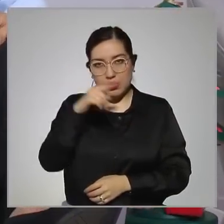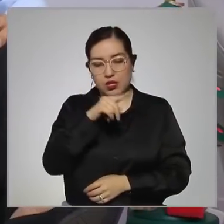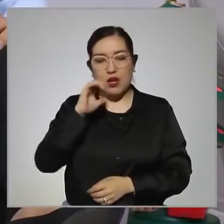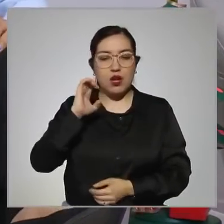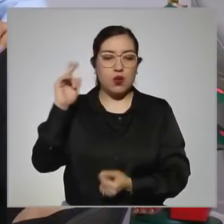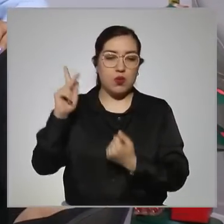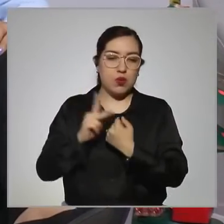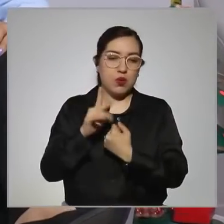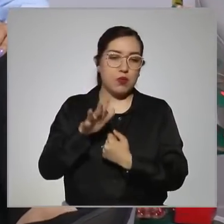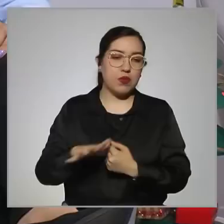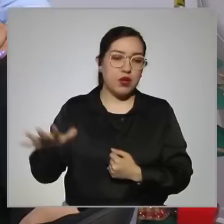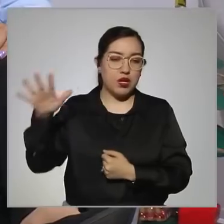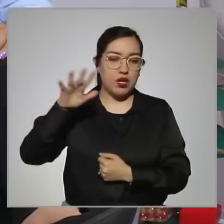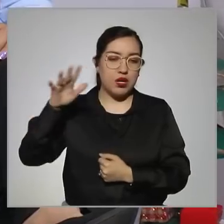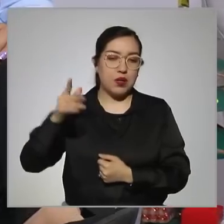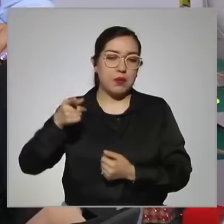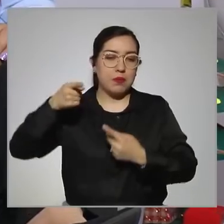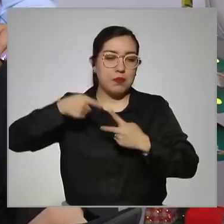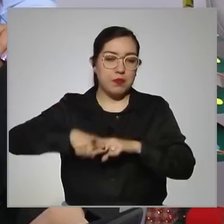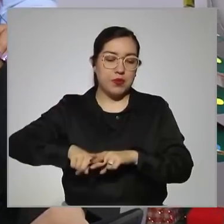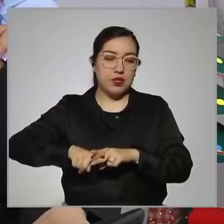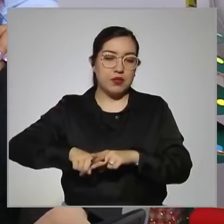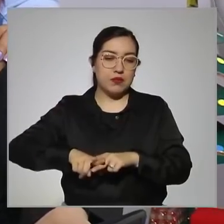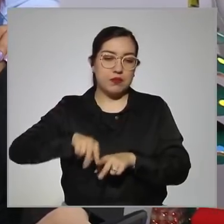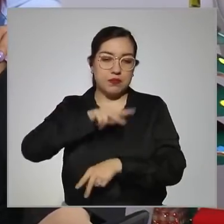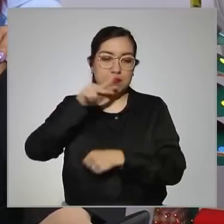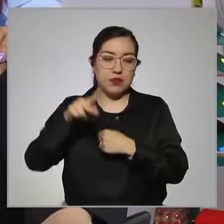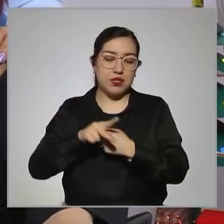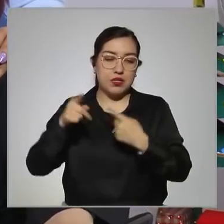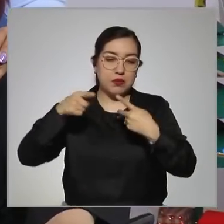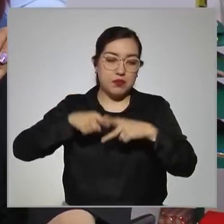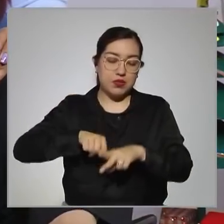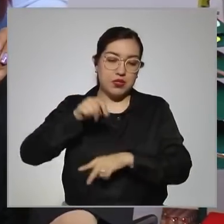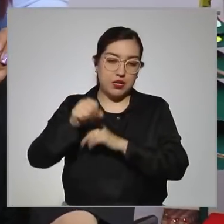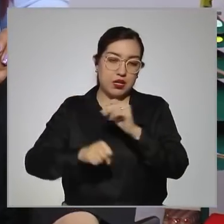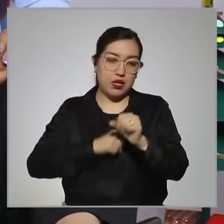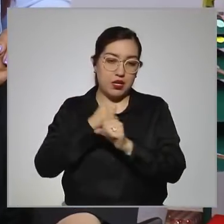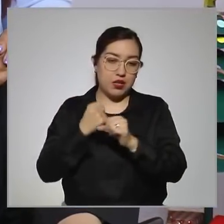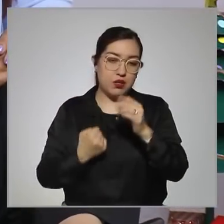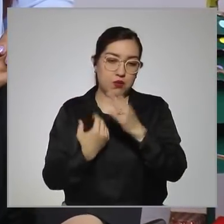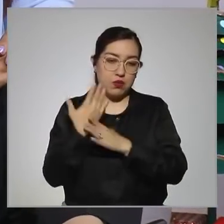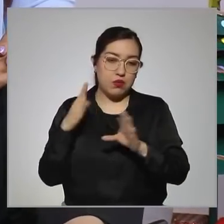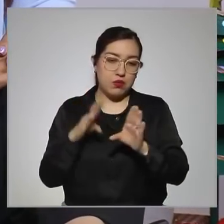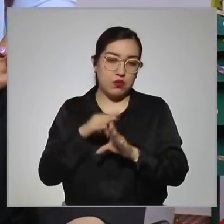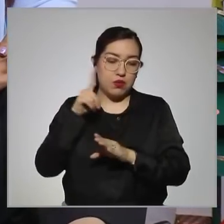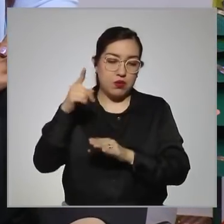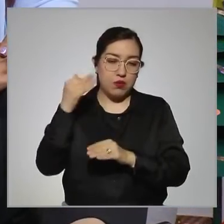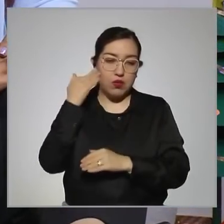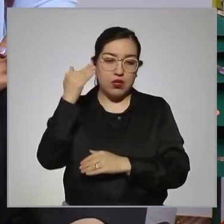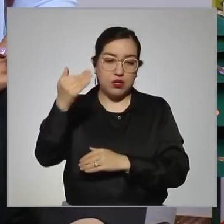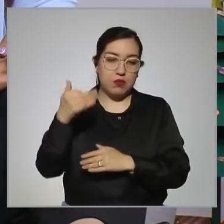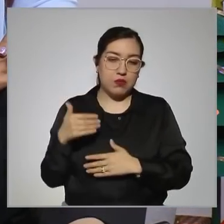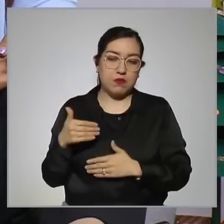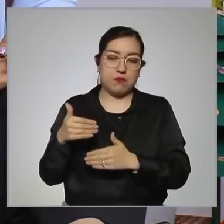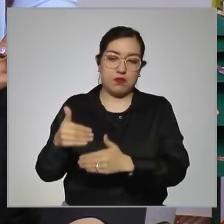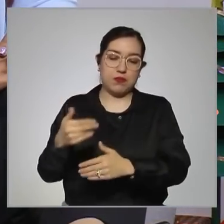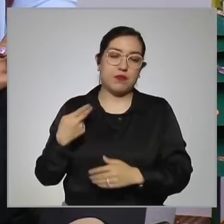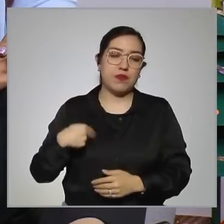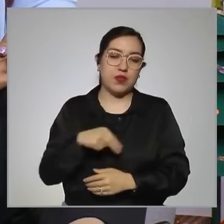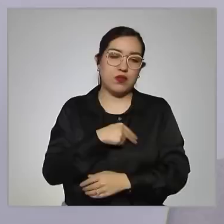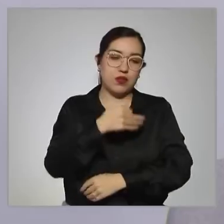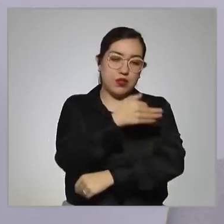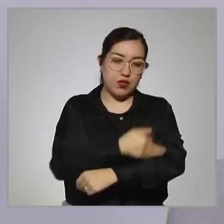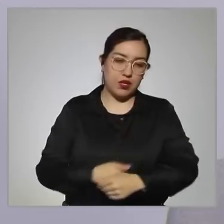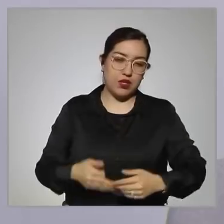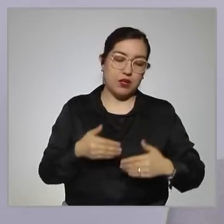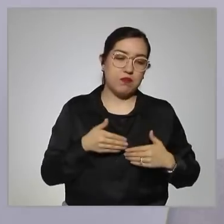sean los europeos los primeros países que entran al Año Nuevo, ¿no? Pensando que ellos van adelantados en tiempo y que nosotros entramos después al Año